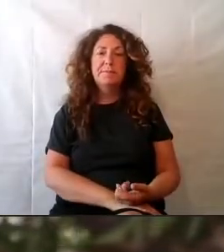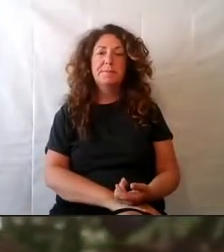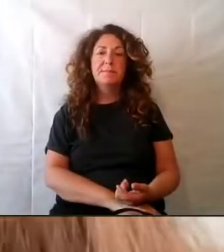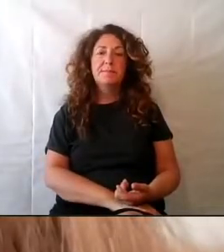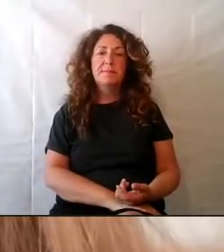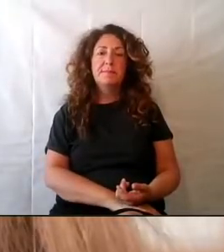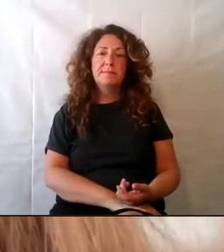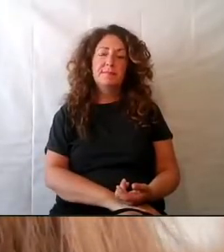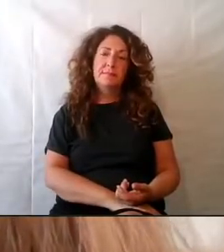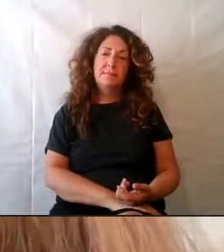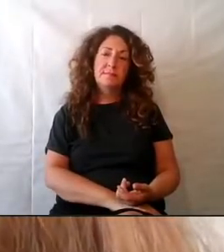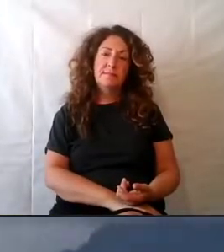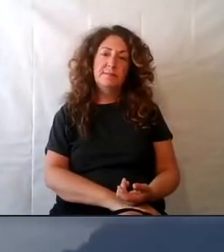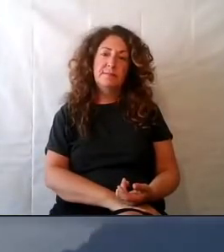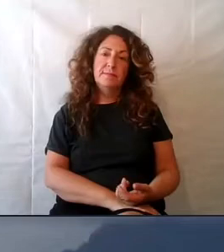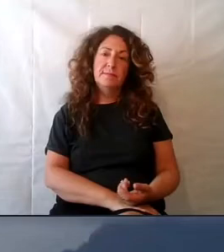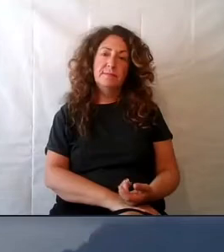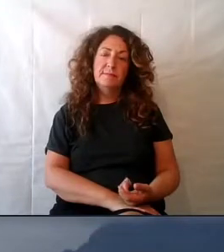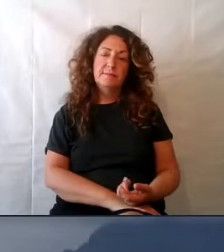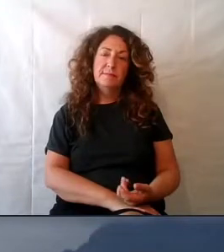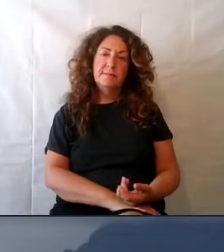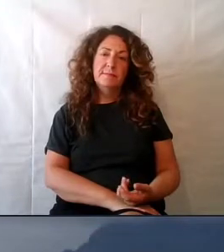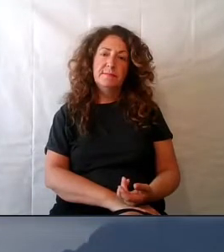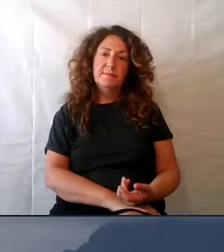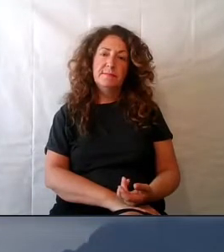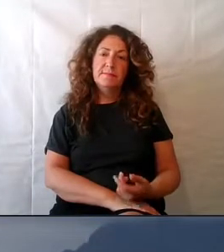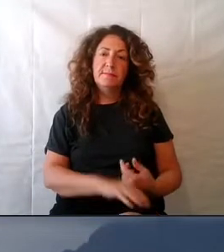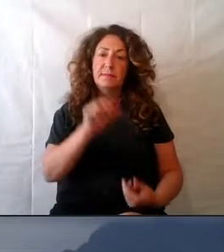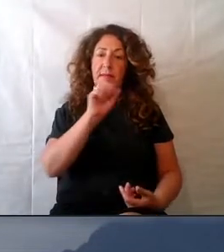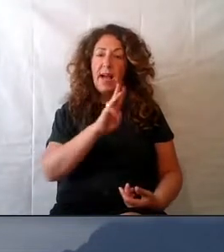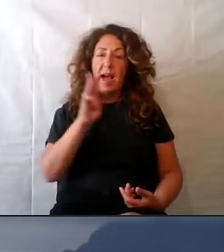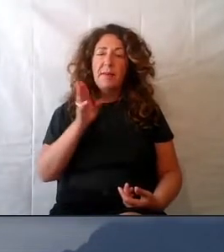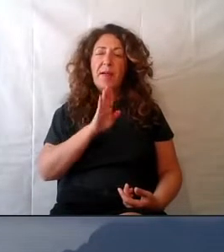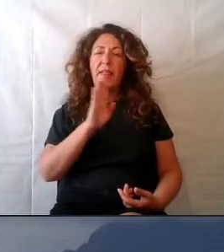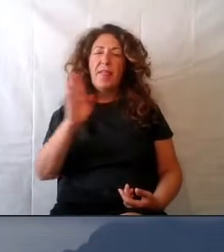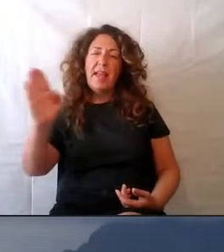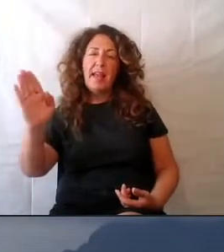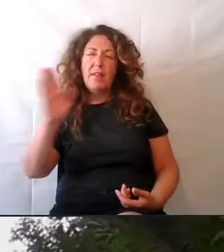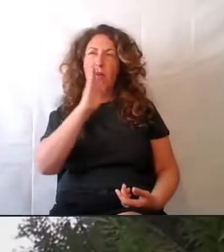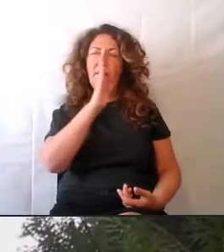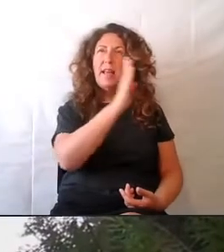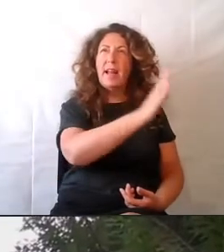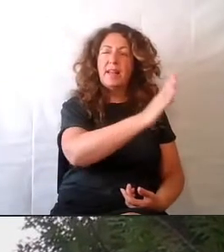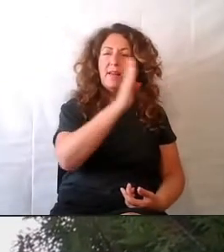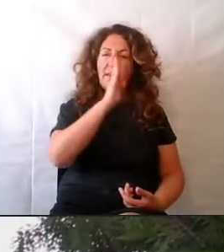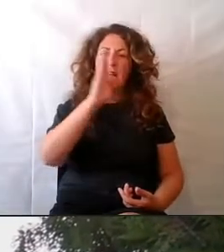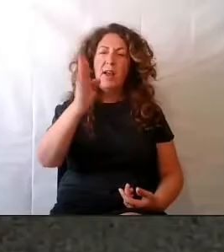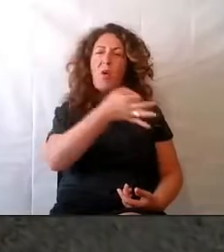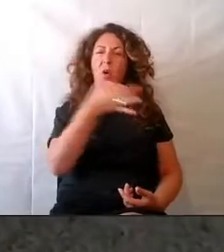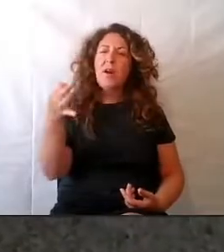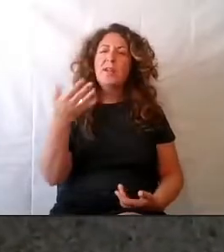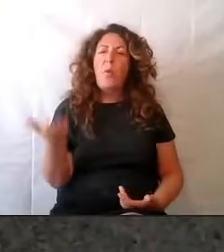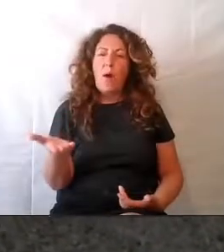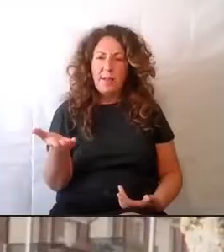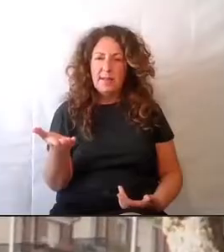la aplicación que te va indicando es cuál es la dirección y el sentido en las dos cosas los incluidos incorrectos que tú vas siguiendo por